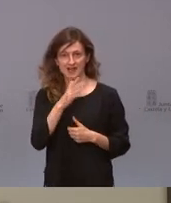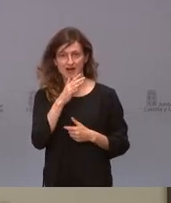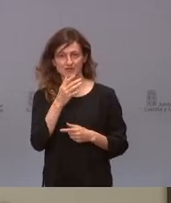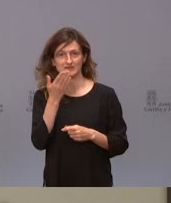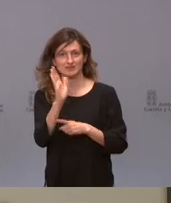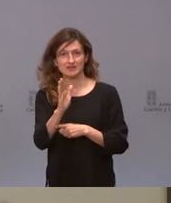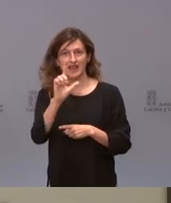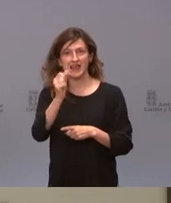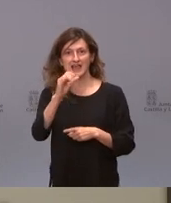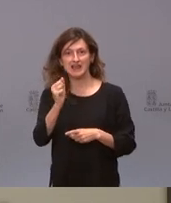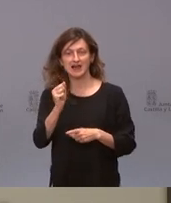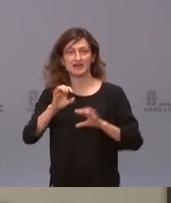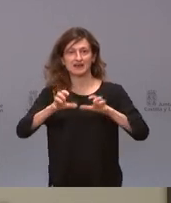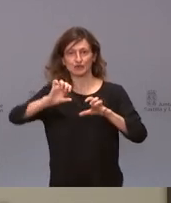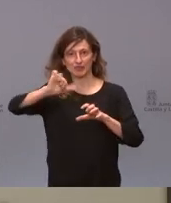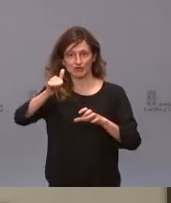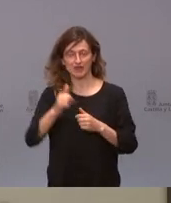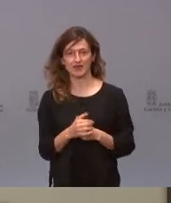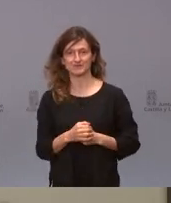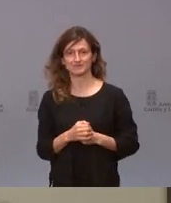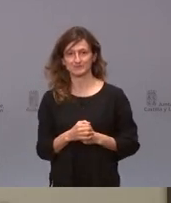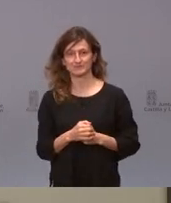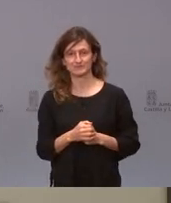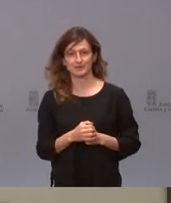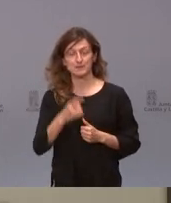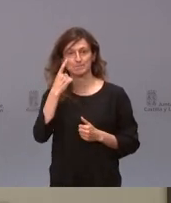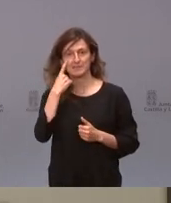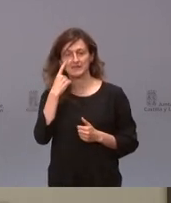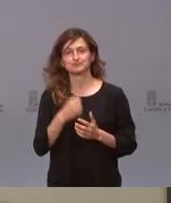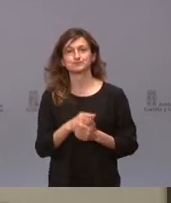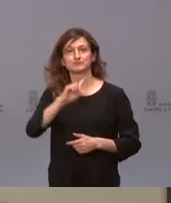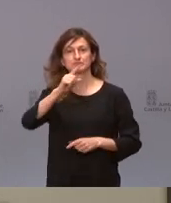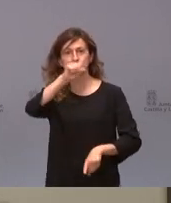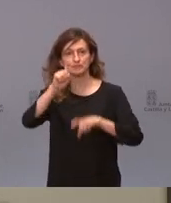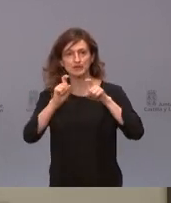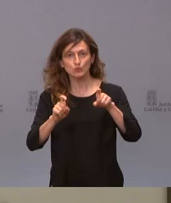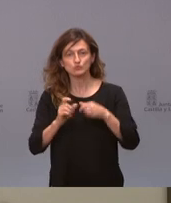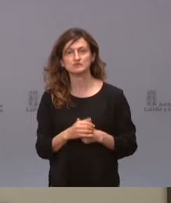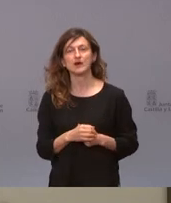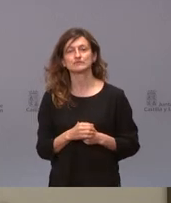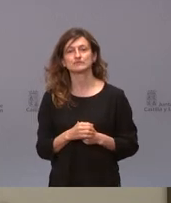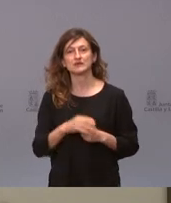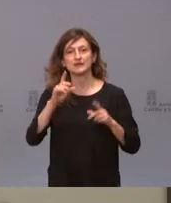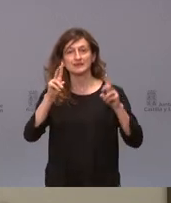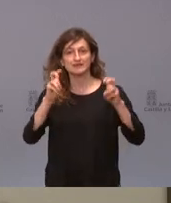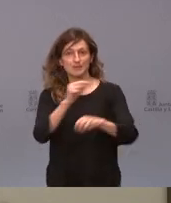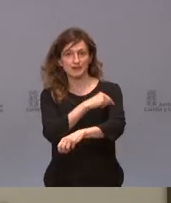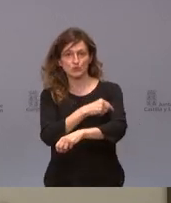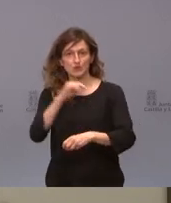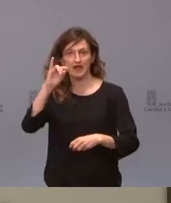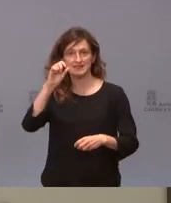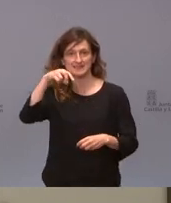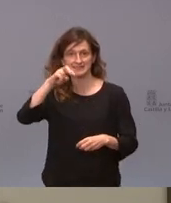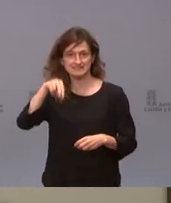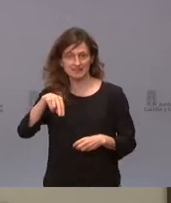medios de radio nacional en la primera pregunta que le quiere hacer es precisamente sobre janssen pero dado que nos